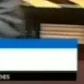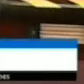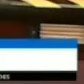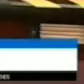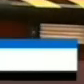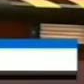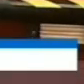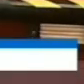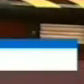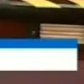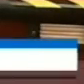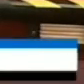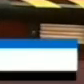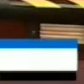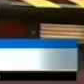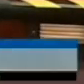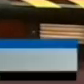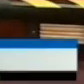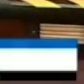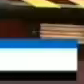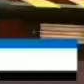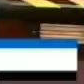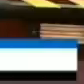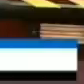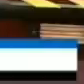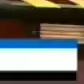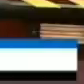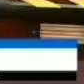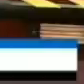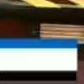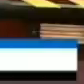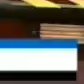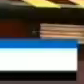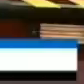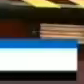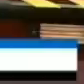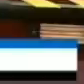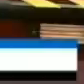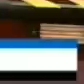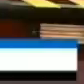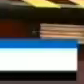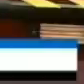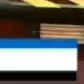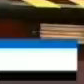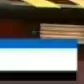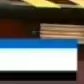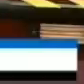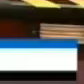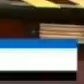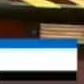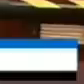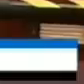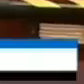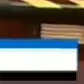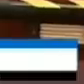Solar, porque ha hecho un recuento histórico de tres casos en los que en nuestro país